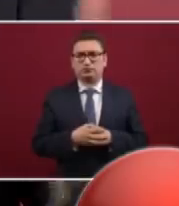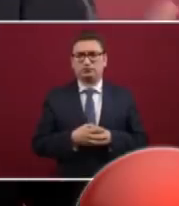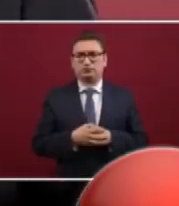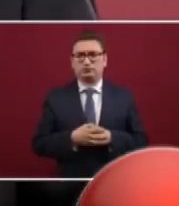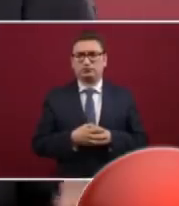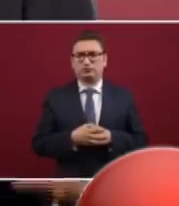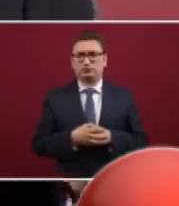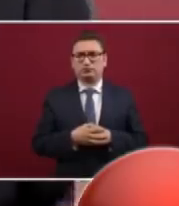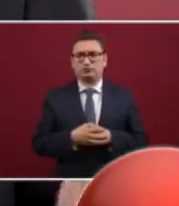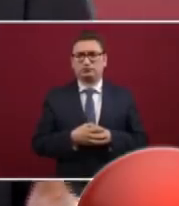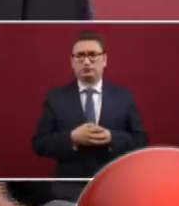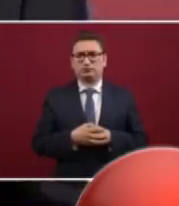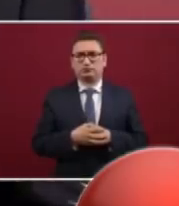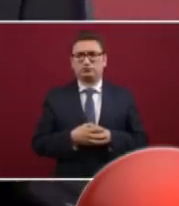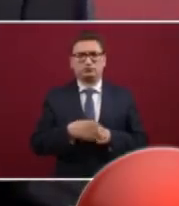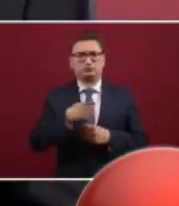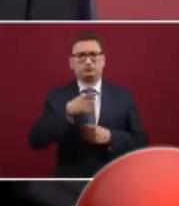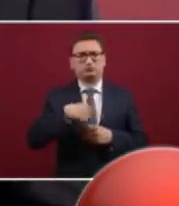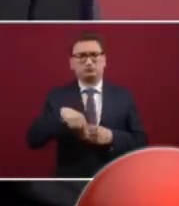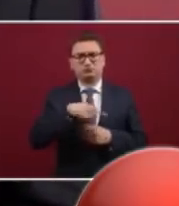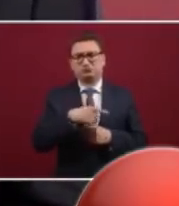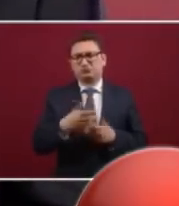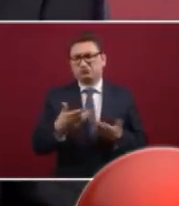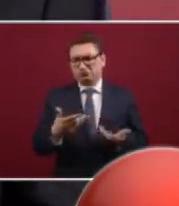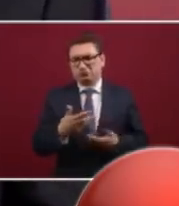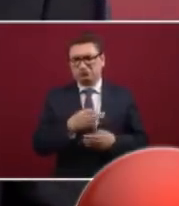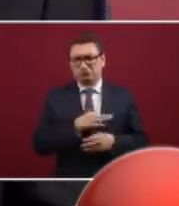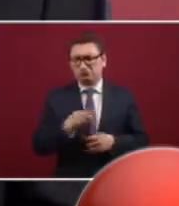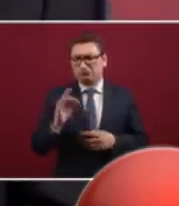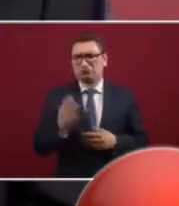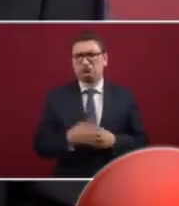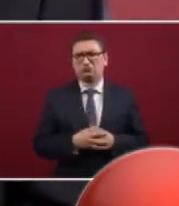que deben de